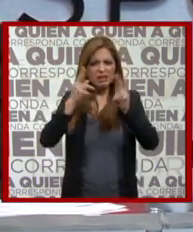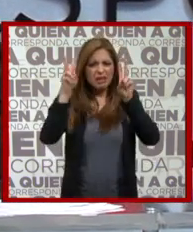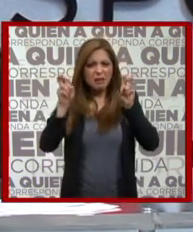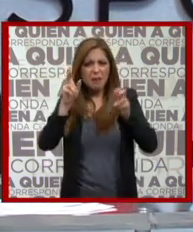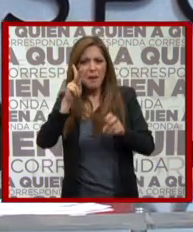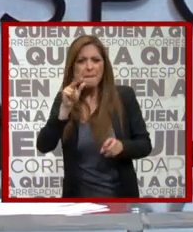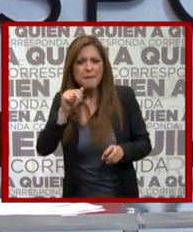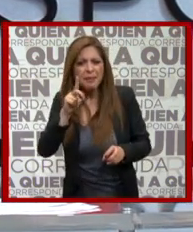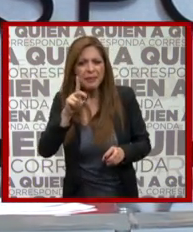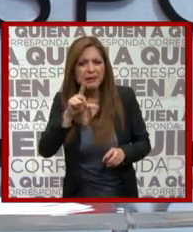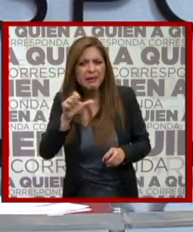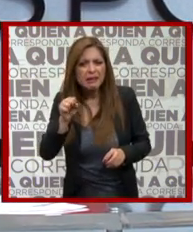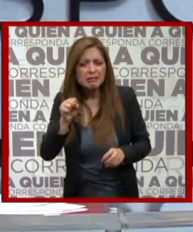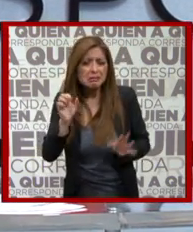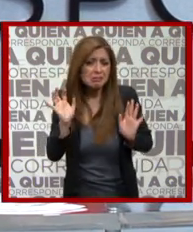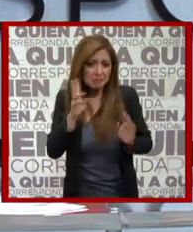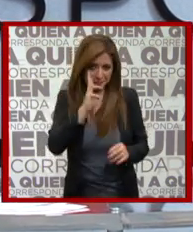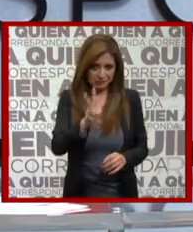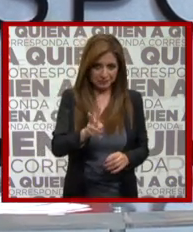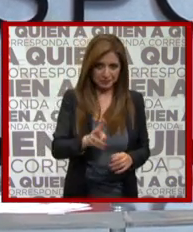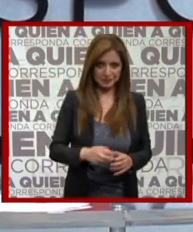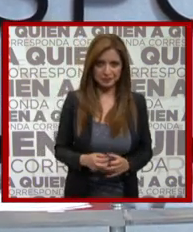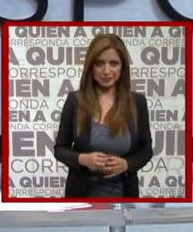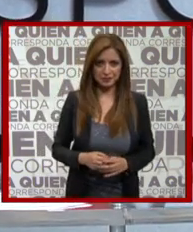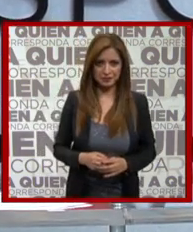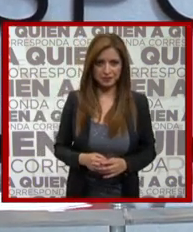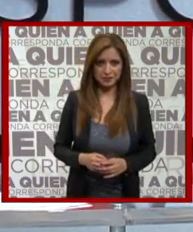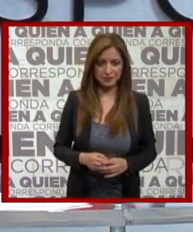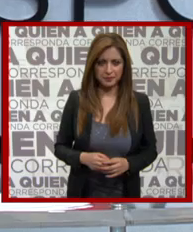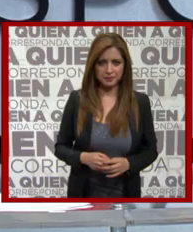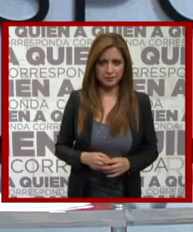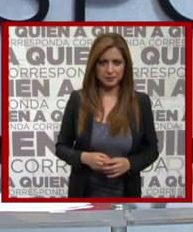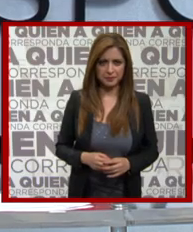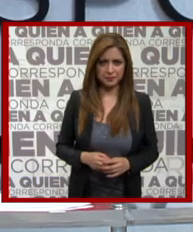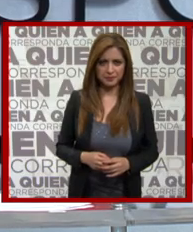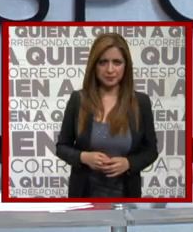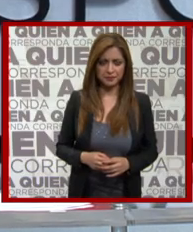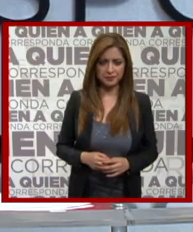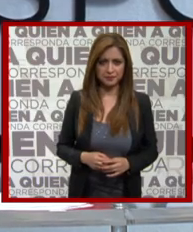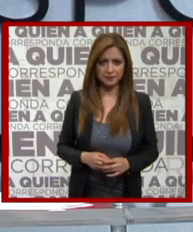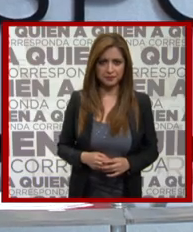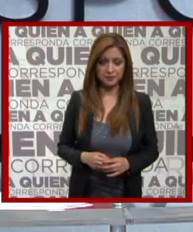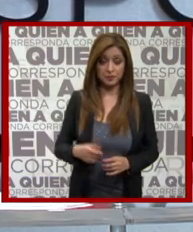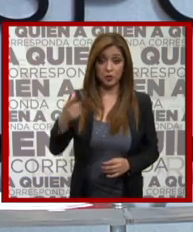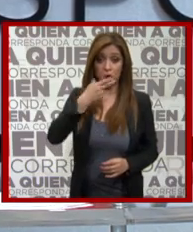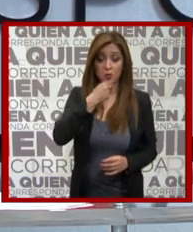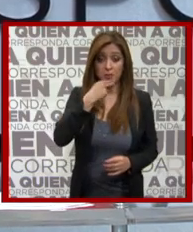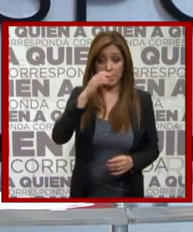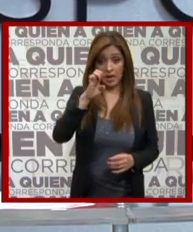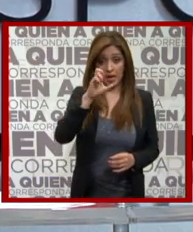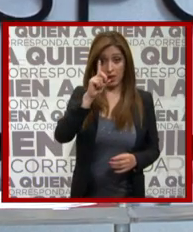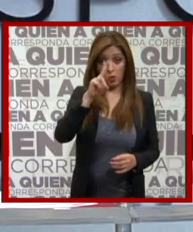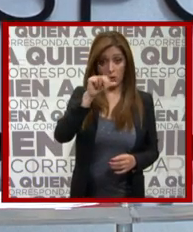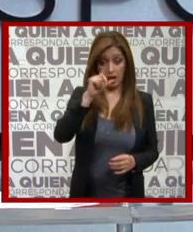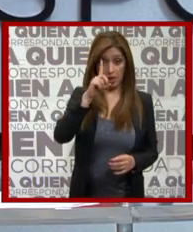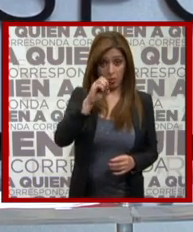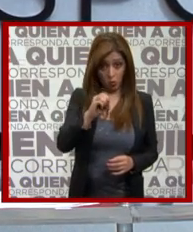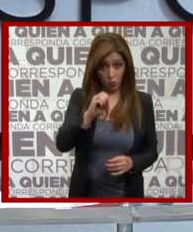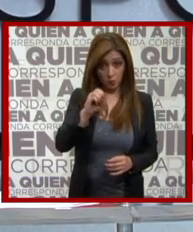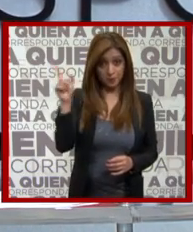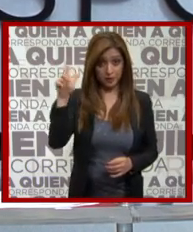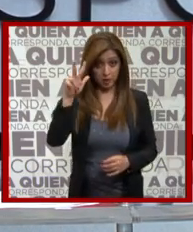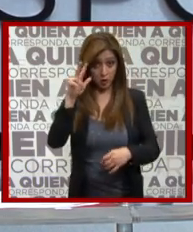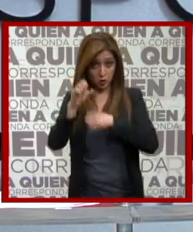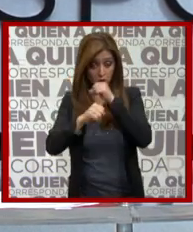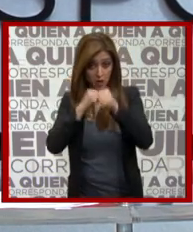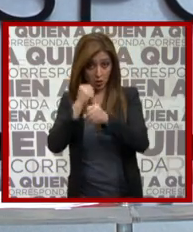A ver, ¿de dónde vamos? Ah, estamos por acá. A ver. Eduardo Rodríguez Sánchez, el baby, 18 años, Saltillo,